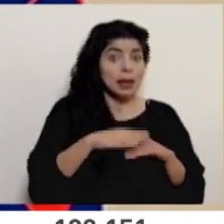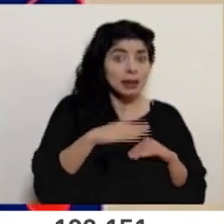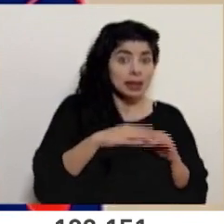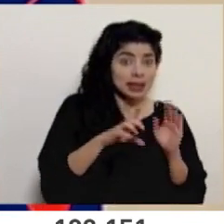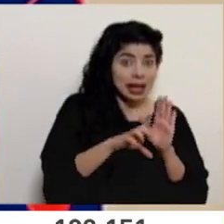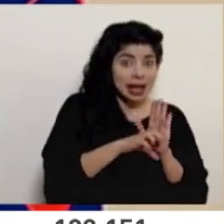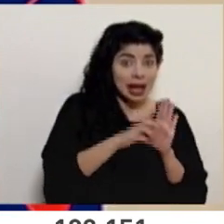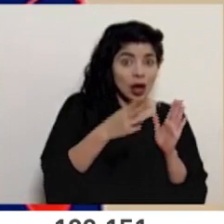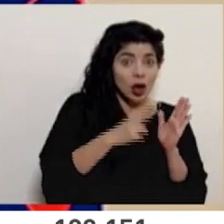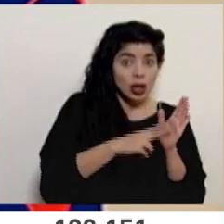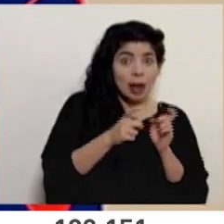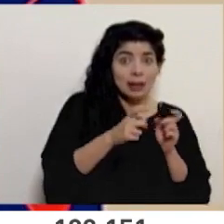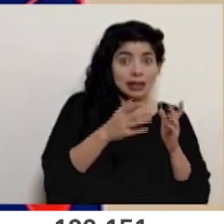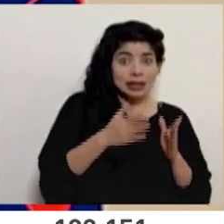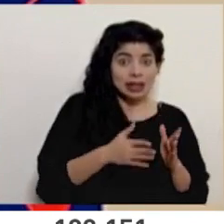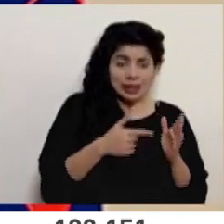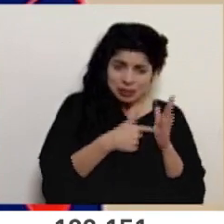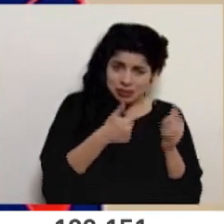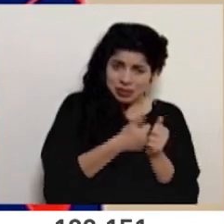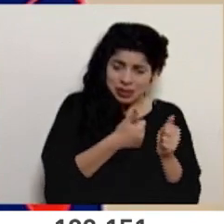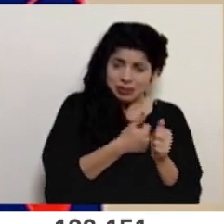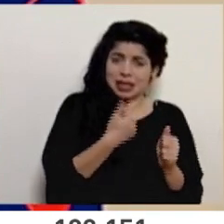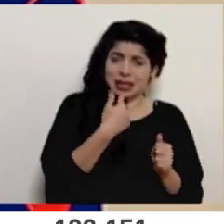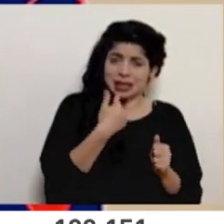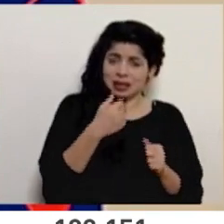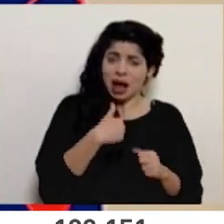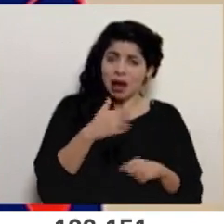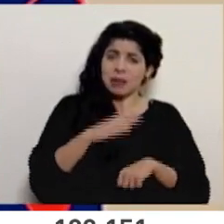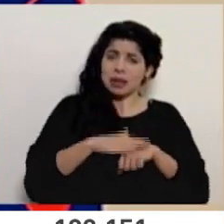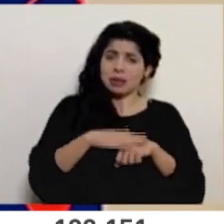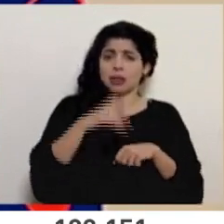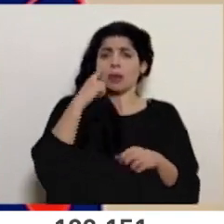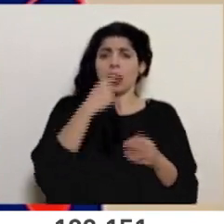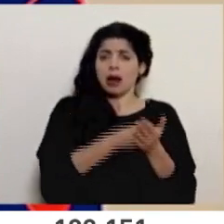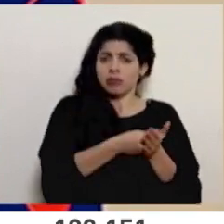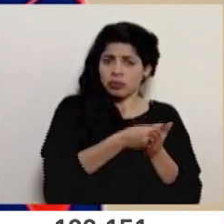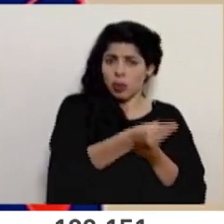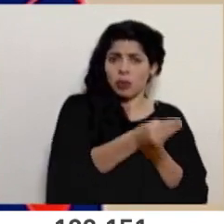Ley de Contratación Administrativa per se permite hacer una compra directa